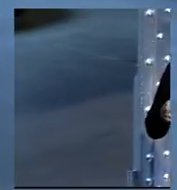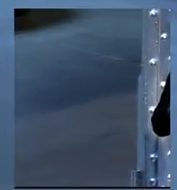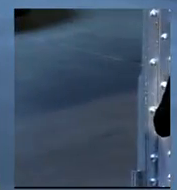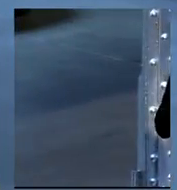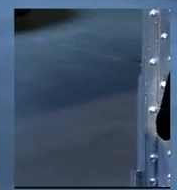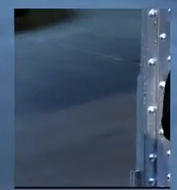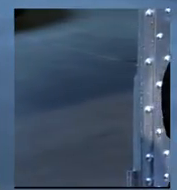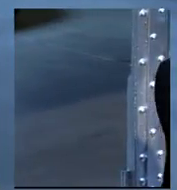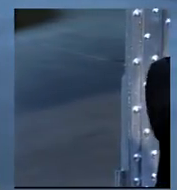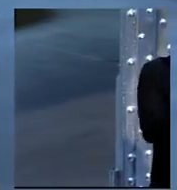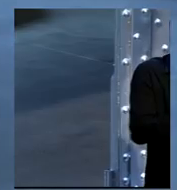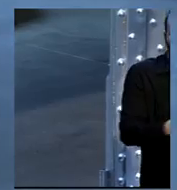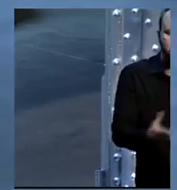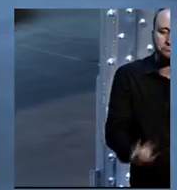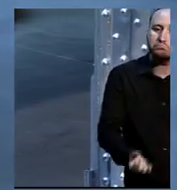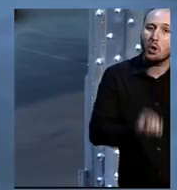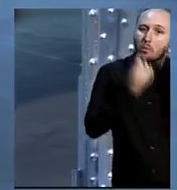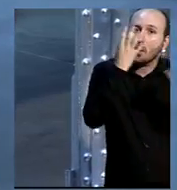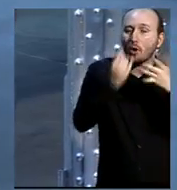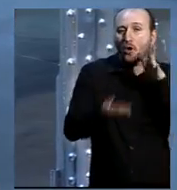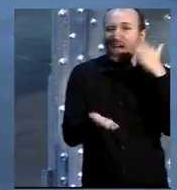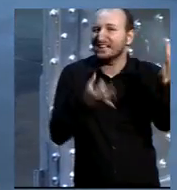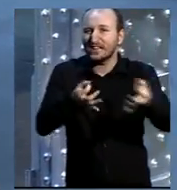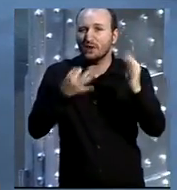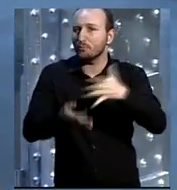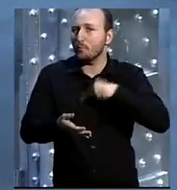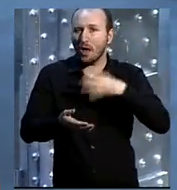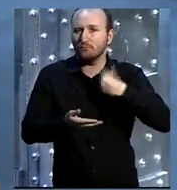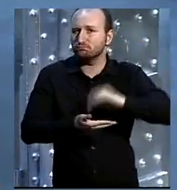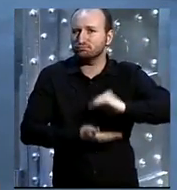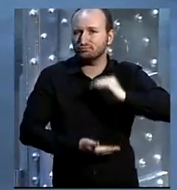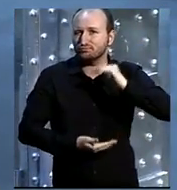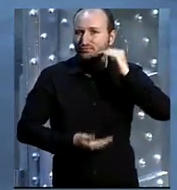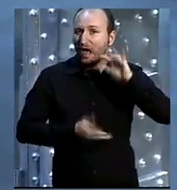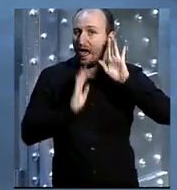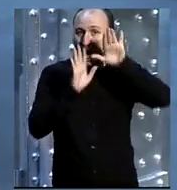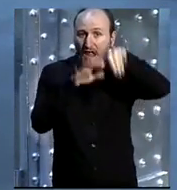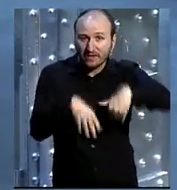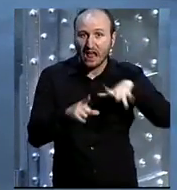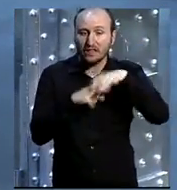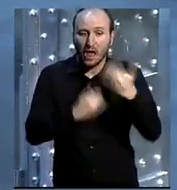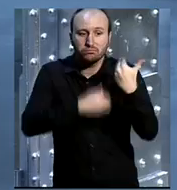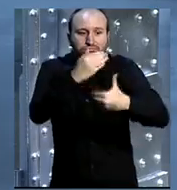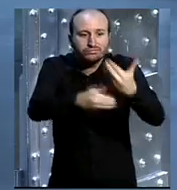digamos, unas dinámicas un tanto burocráticas que no facilitan el